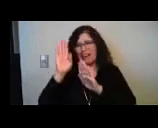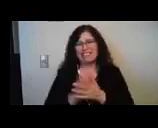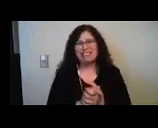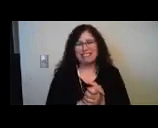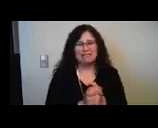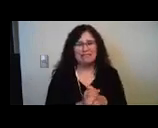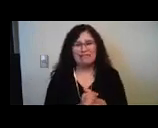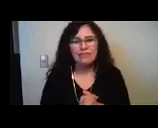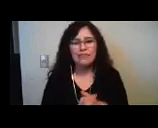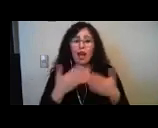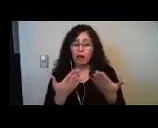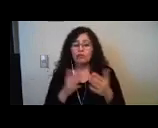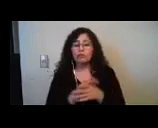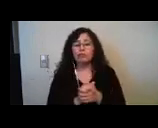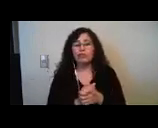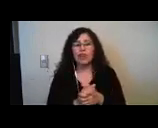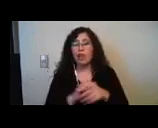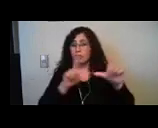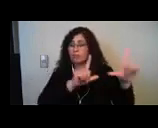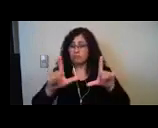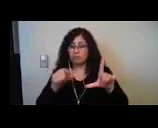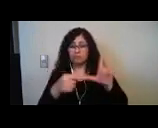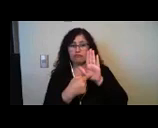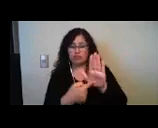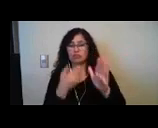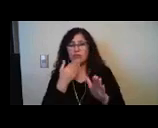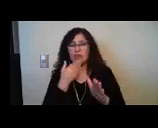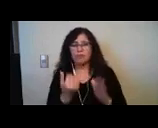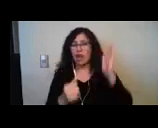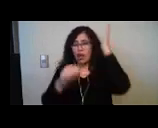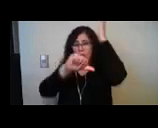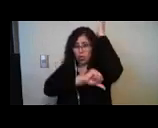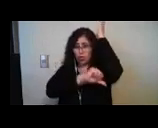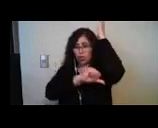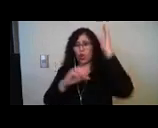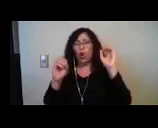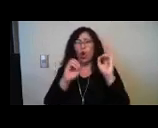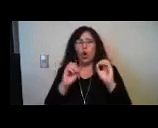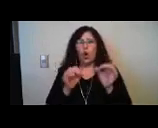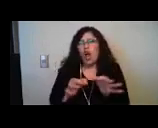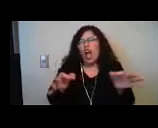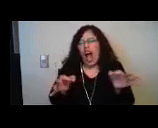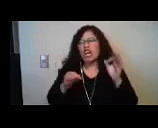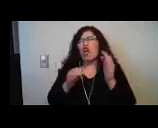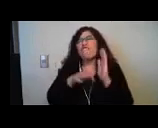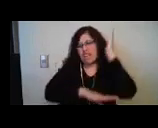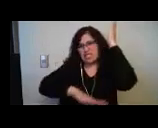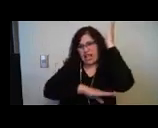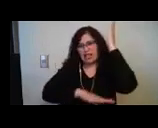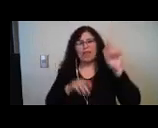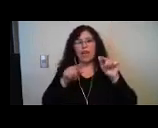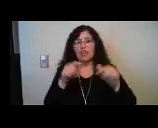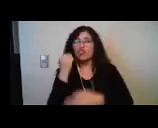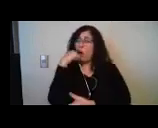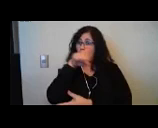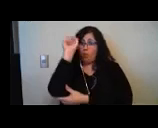Y asimismo, también en la misma imagen aparece que los núcleos de la base o los ganglios basales tienen como función el mantenimiento de la postura del cuerpo,